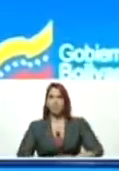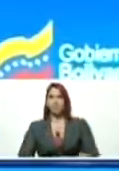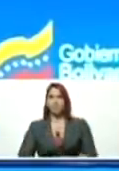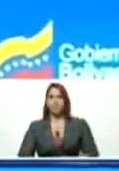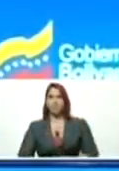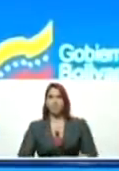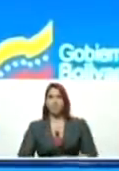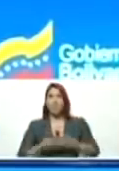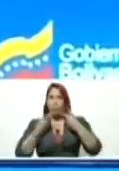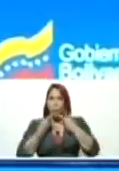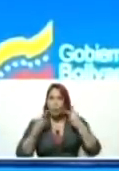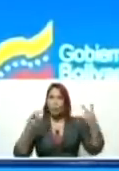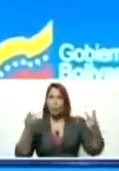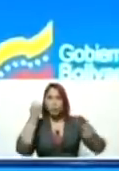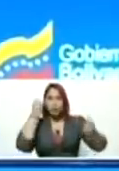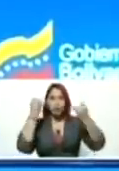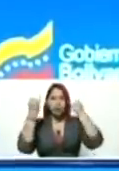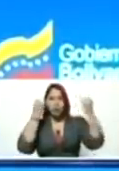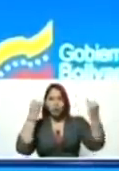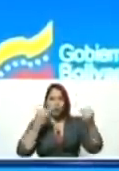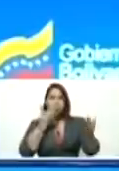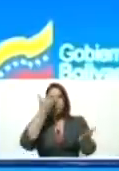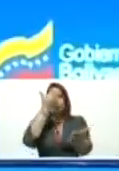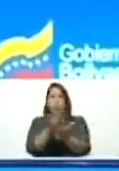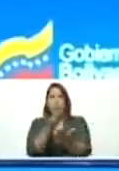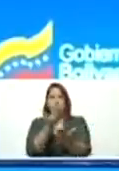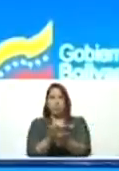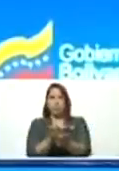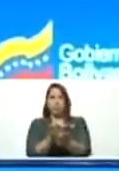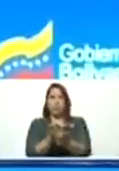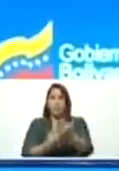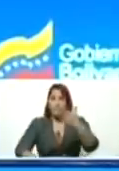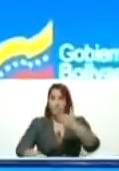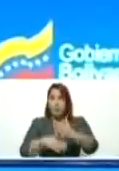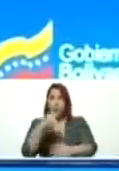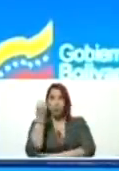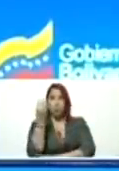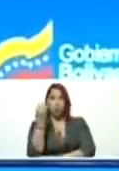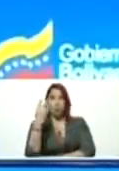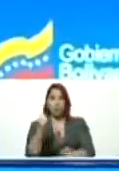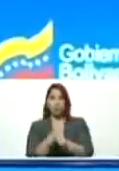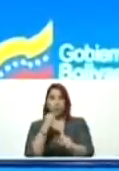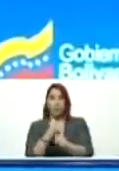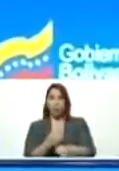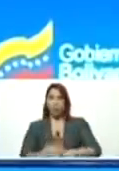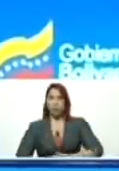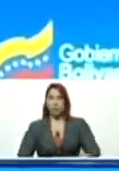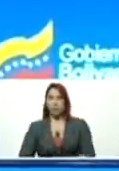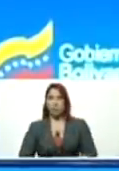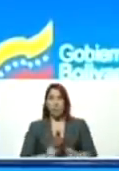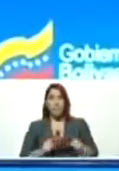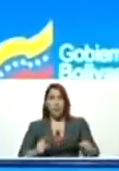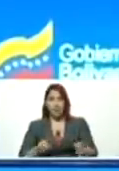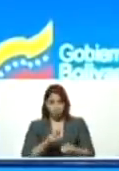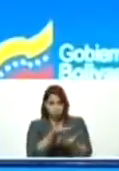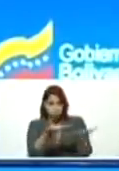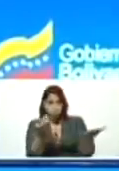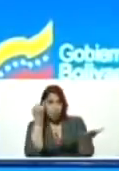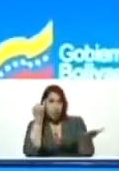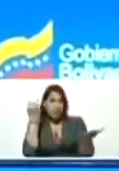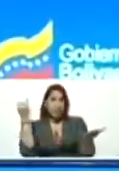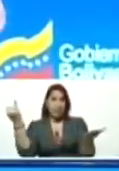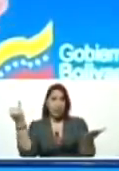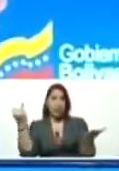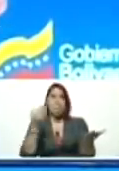llevar las ideas y las propuestas que van al congreso de la clase obrera para que sean las ideas y propuestas